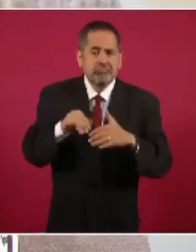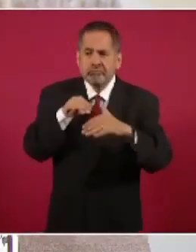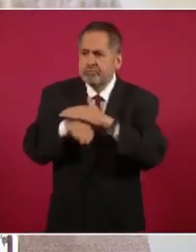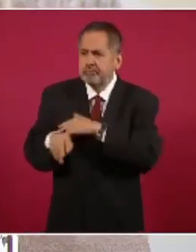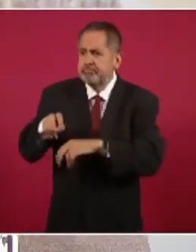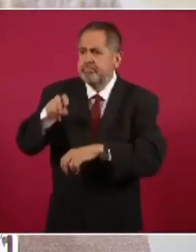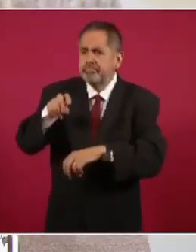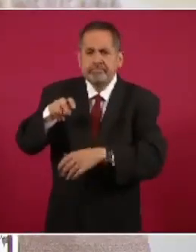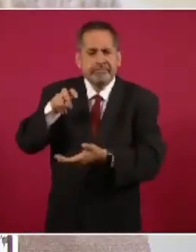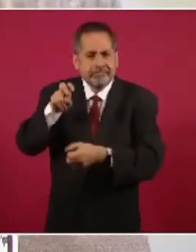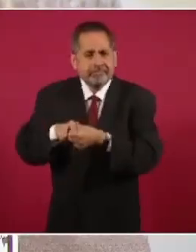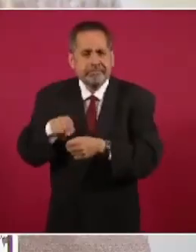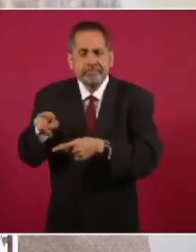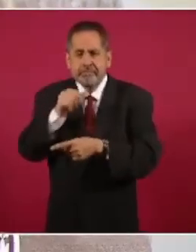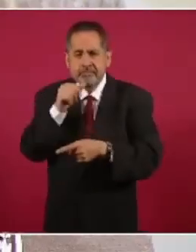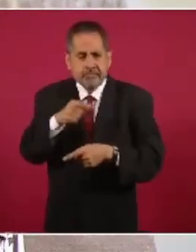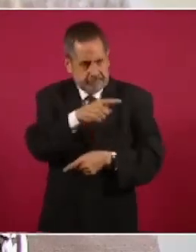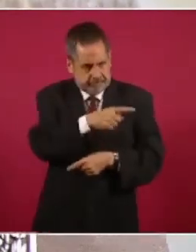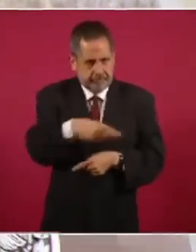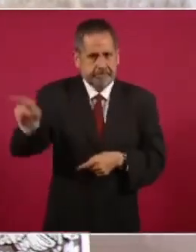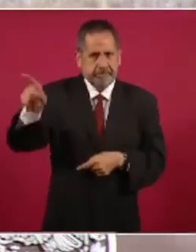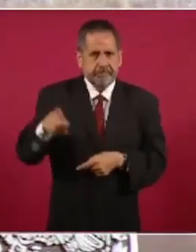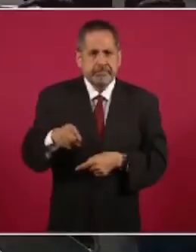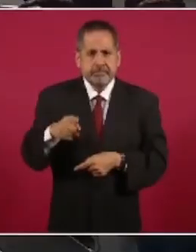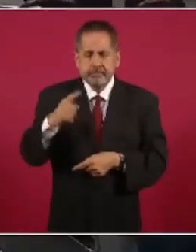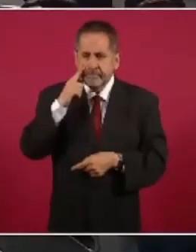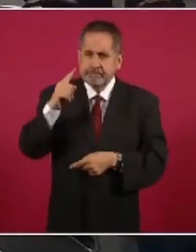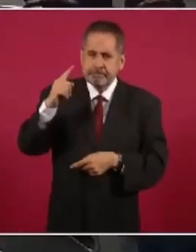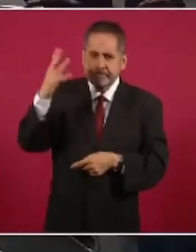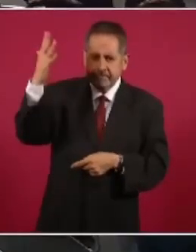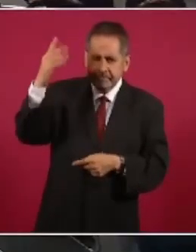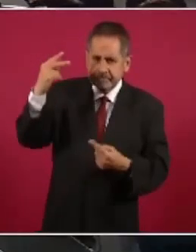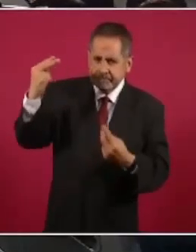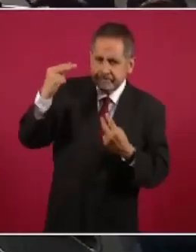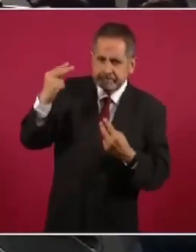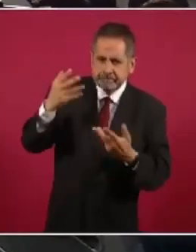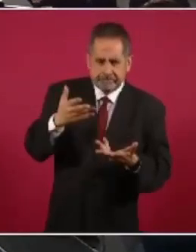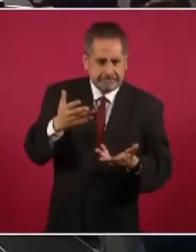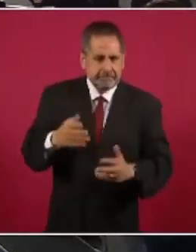No les caería mal que les diera un poco de sol.